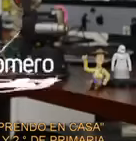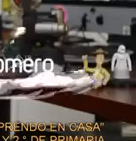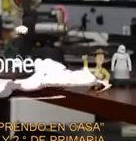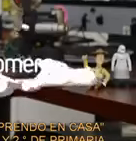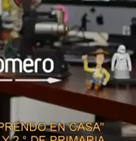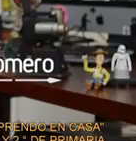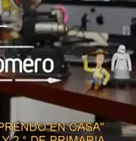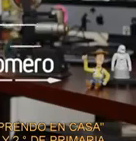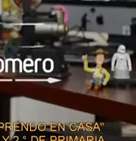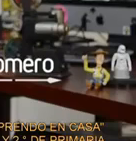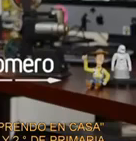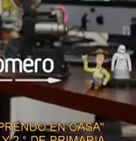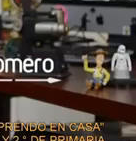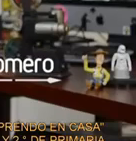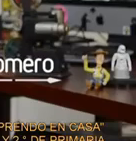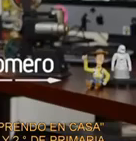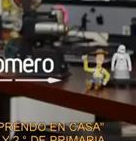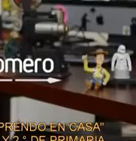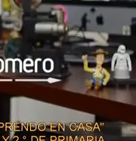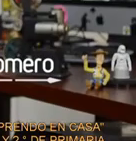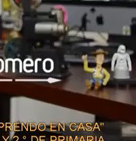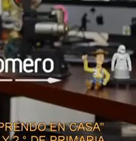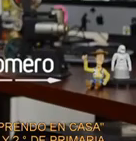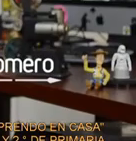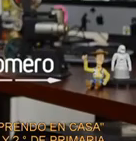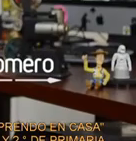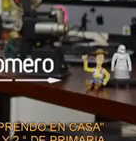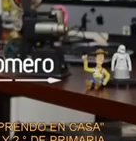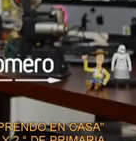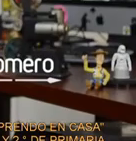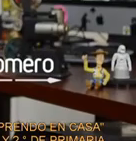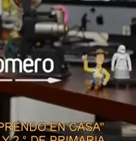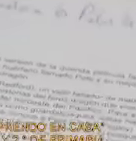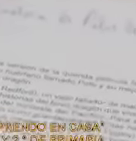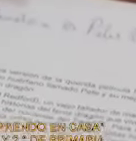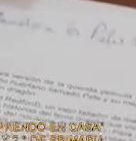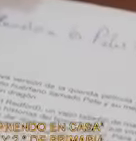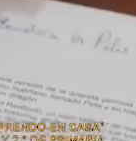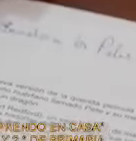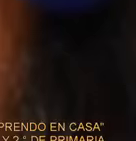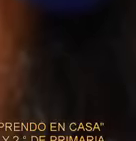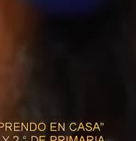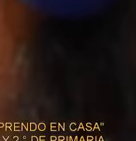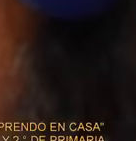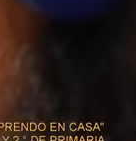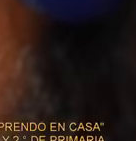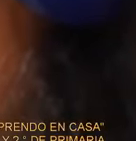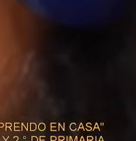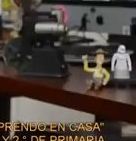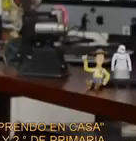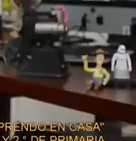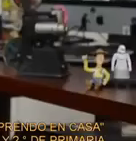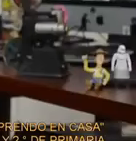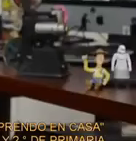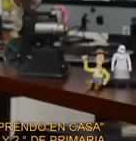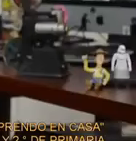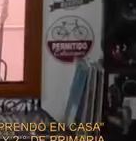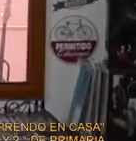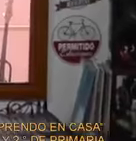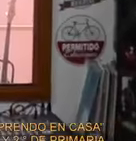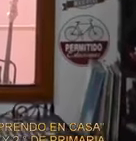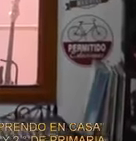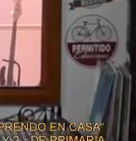Hola, mi nombre es Mía, tengo 11 años y soy locutora de radio. Mi programa actual es Las Pelis de